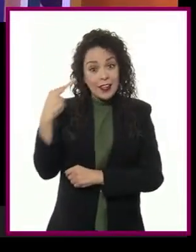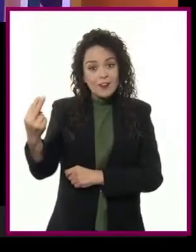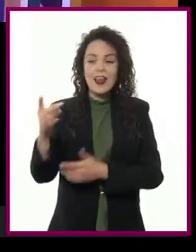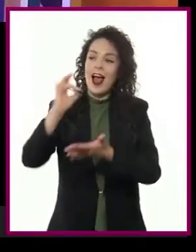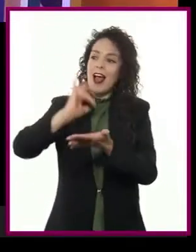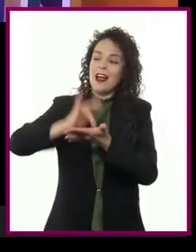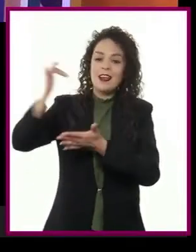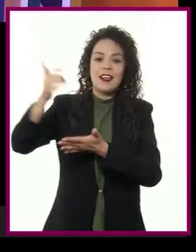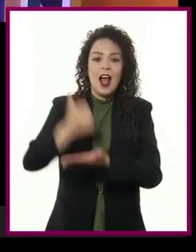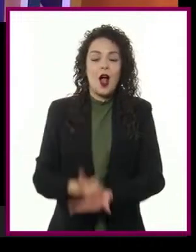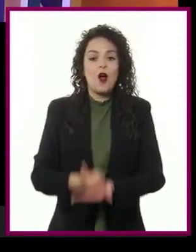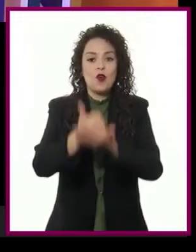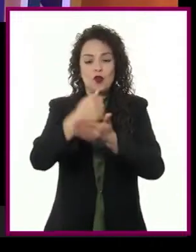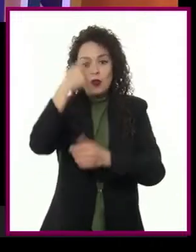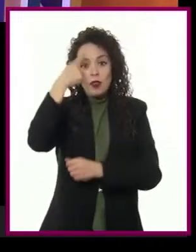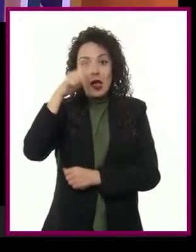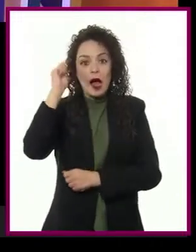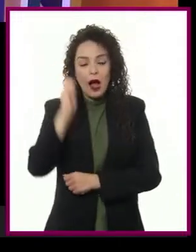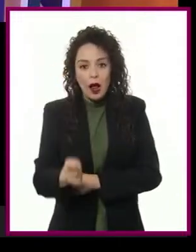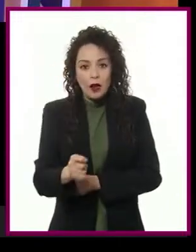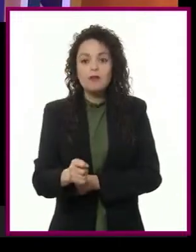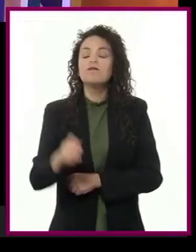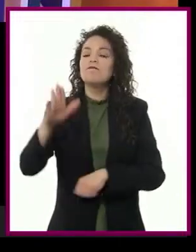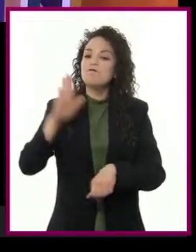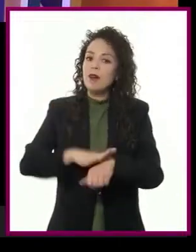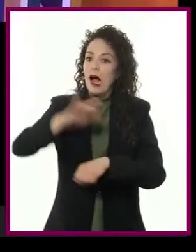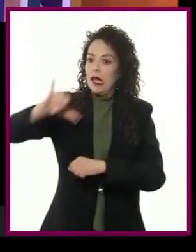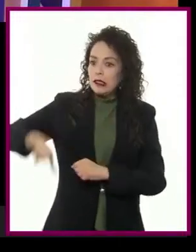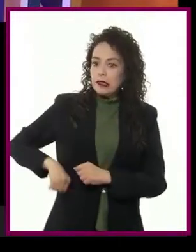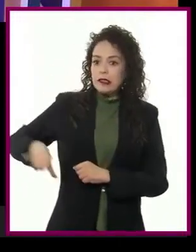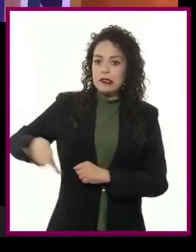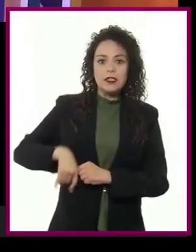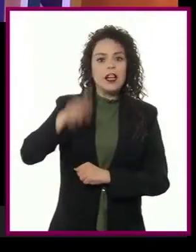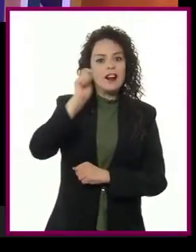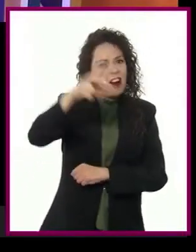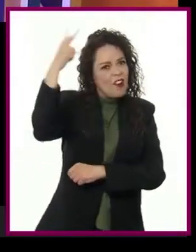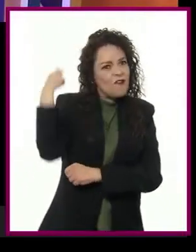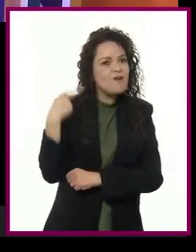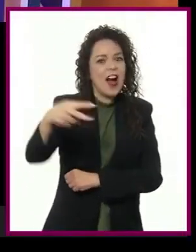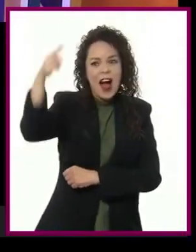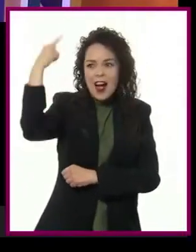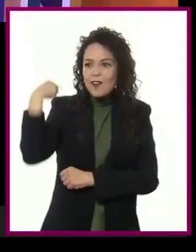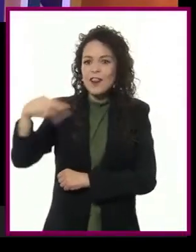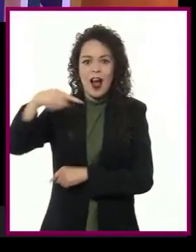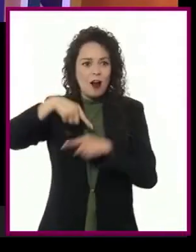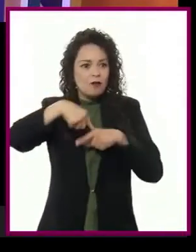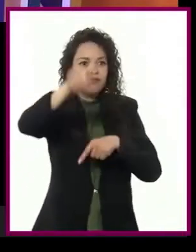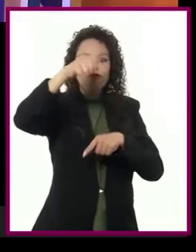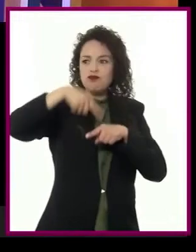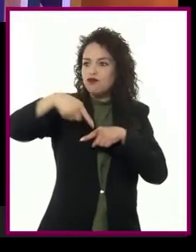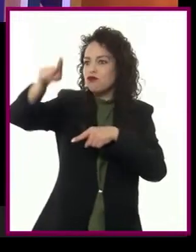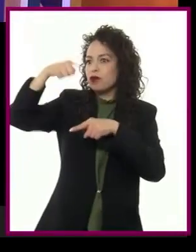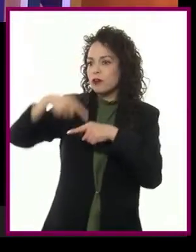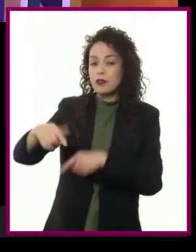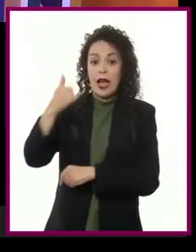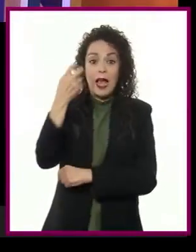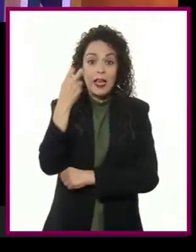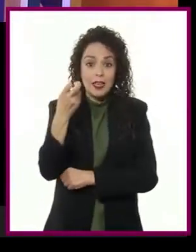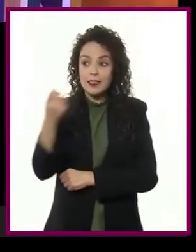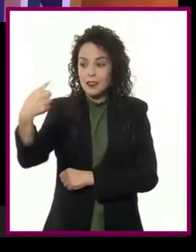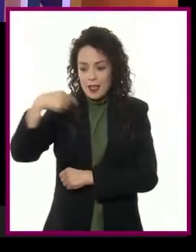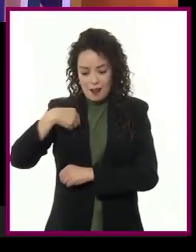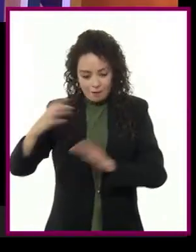permitieron expandir su interés por viajar y al mismo tiempo transmitirme ese